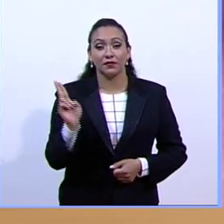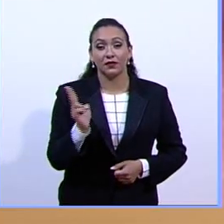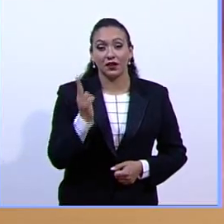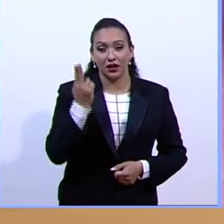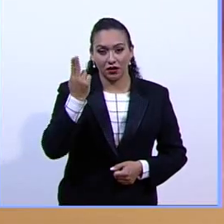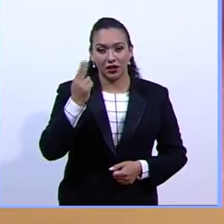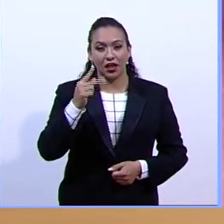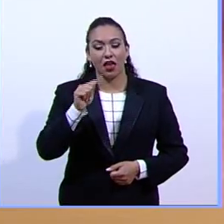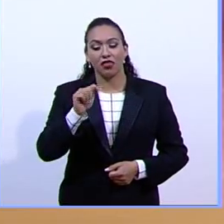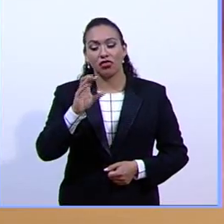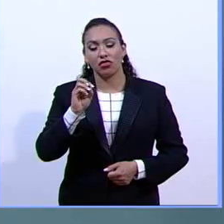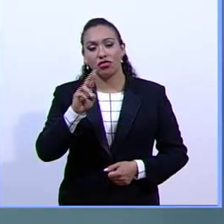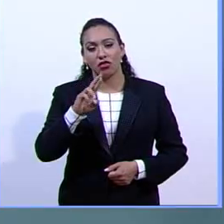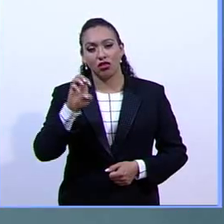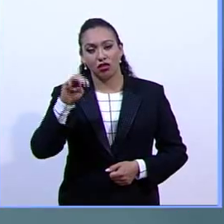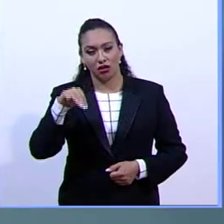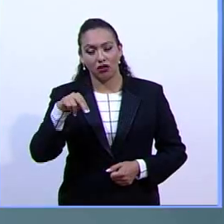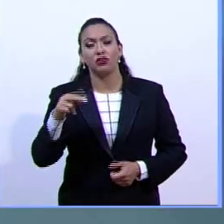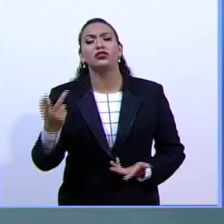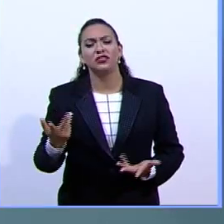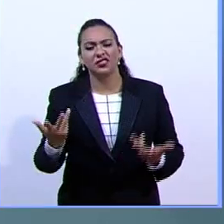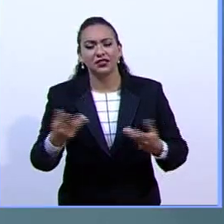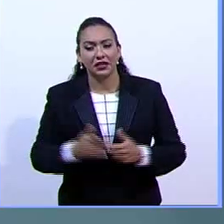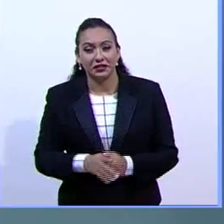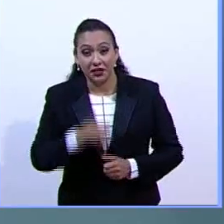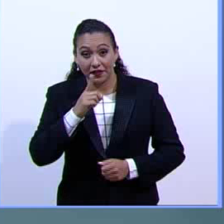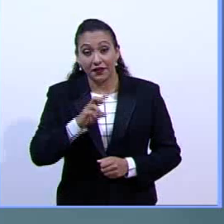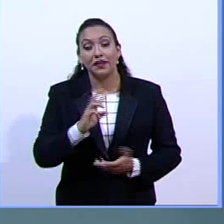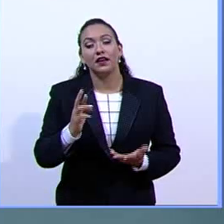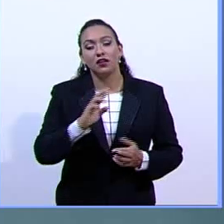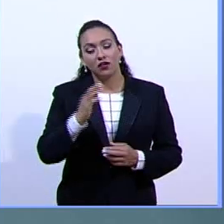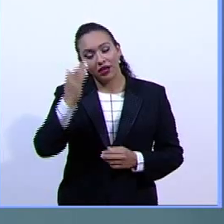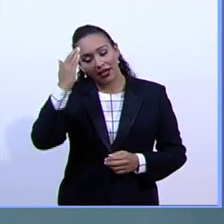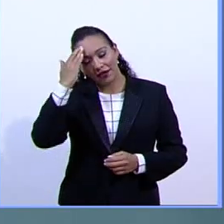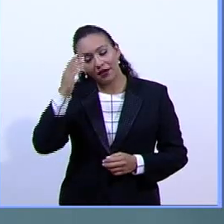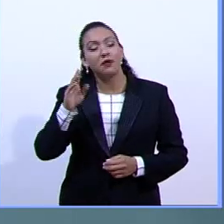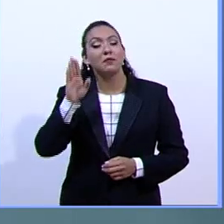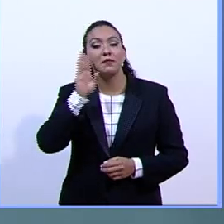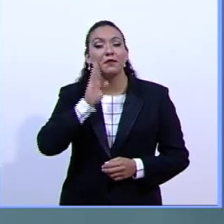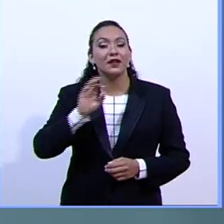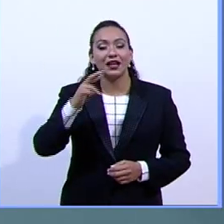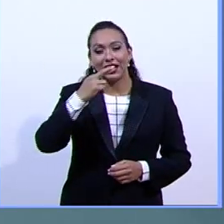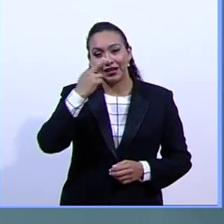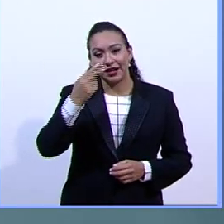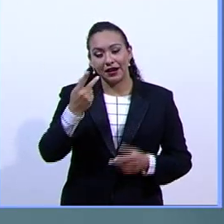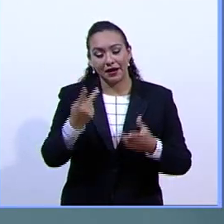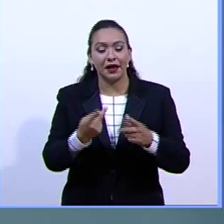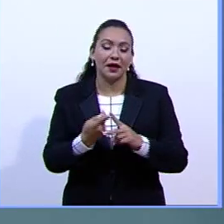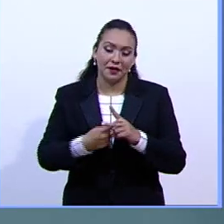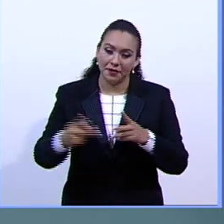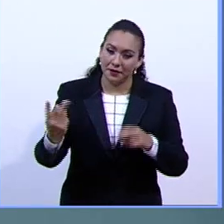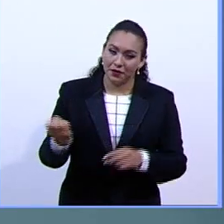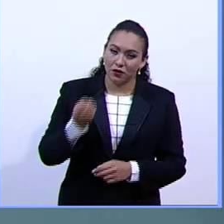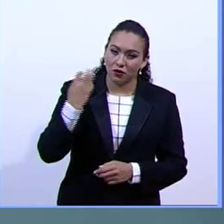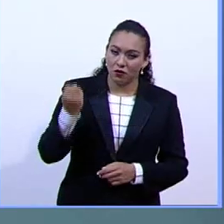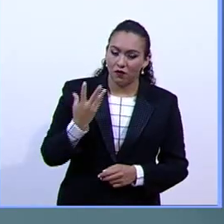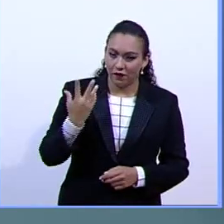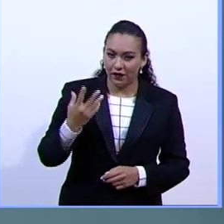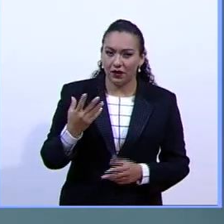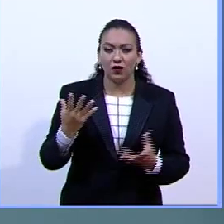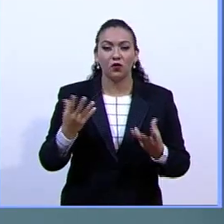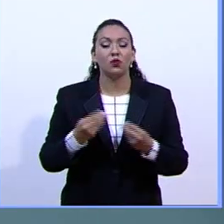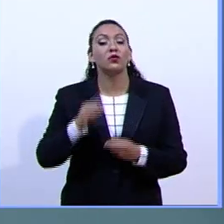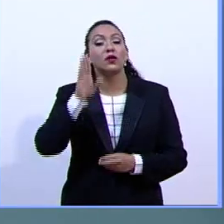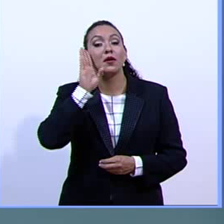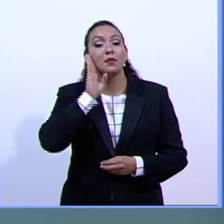Ibero Torreón inauguró la cátedra Perspectiva de Género Ana Margarita Ríos Farjat, que inició con una conferencia magistral por parte de la